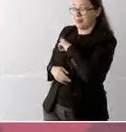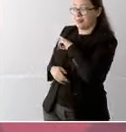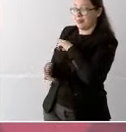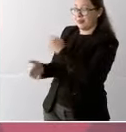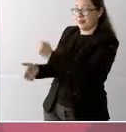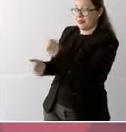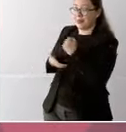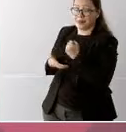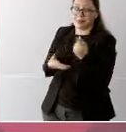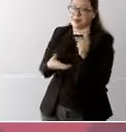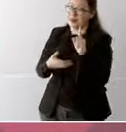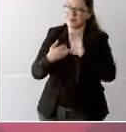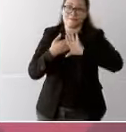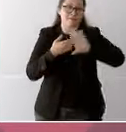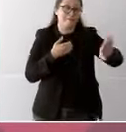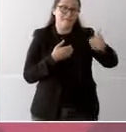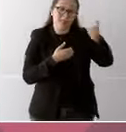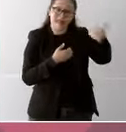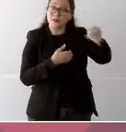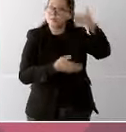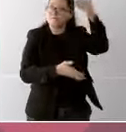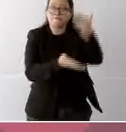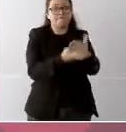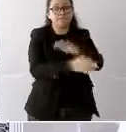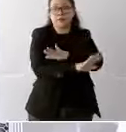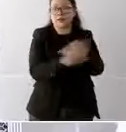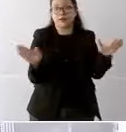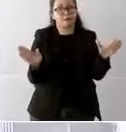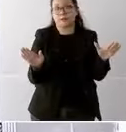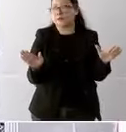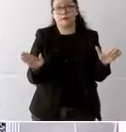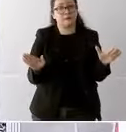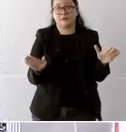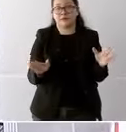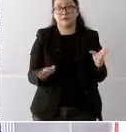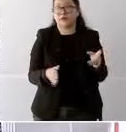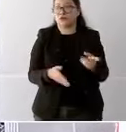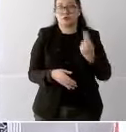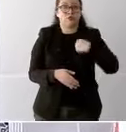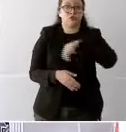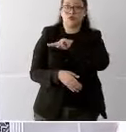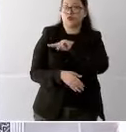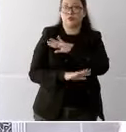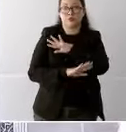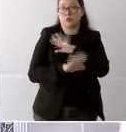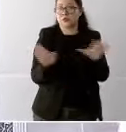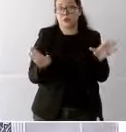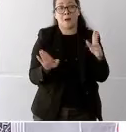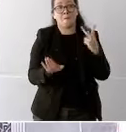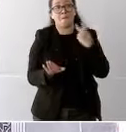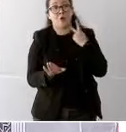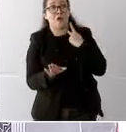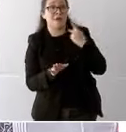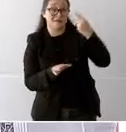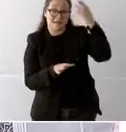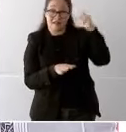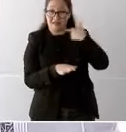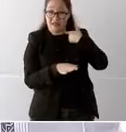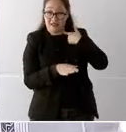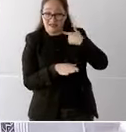del pueblo de México. Eso ya se acabó, ya no queremos política neoliberal